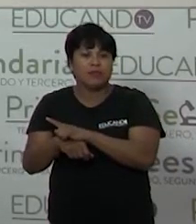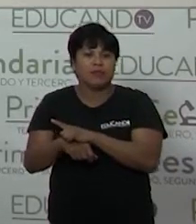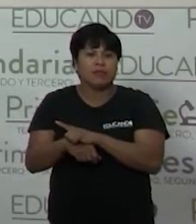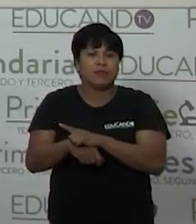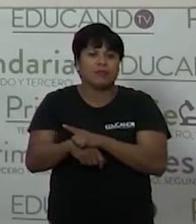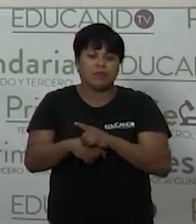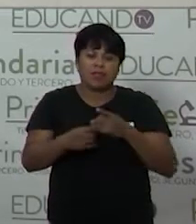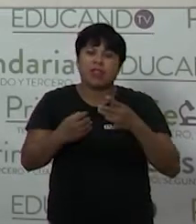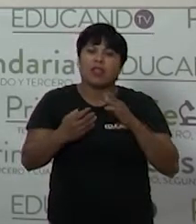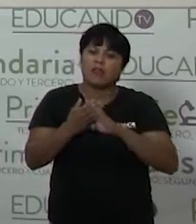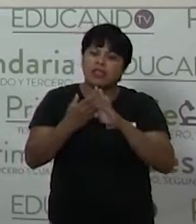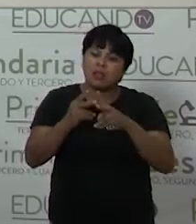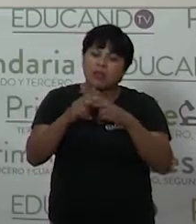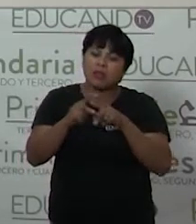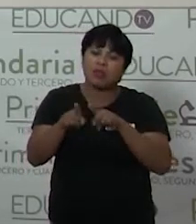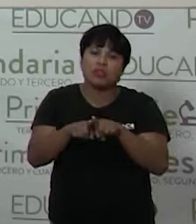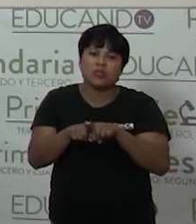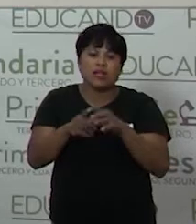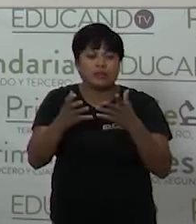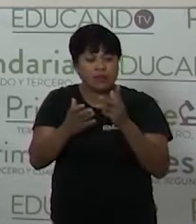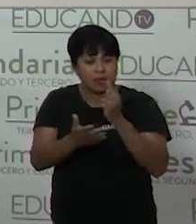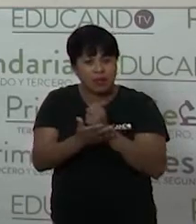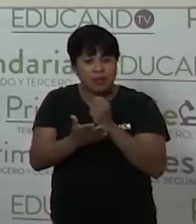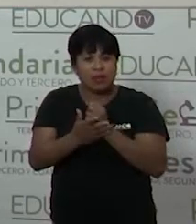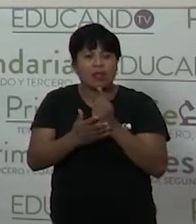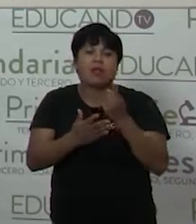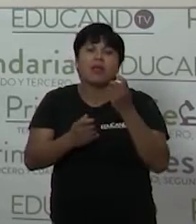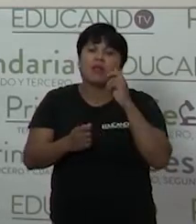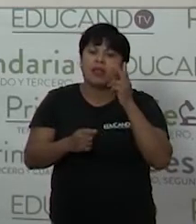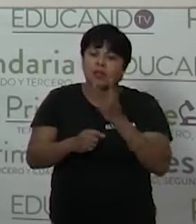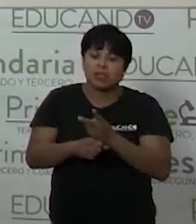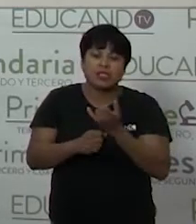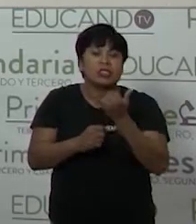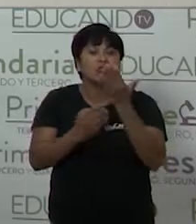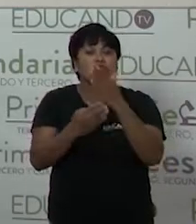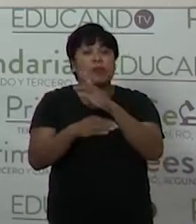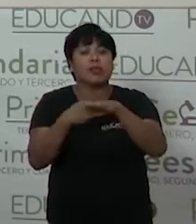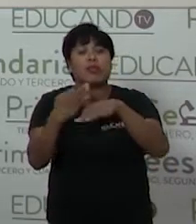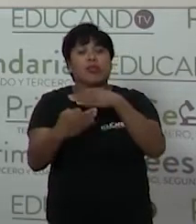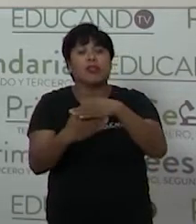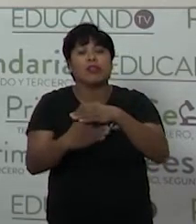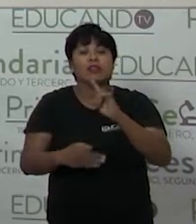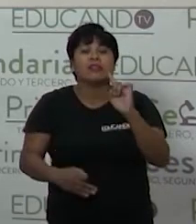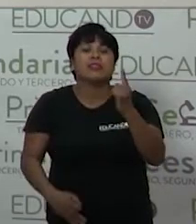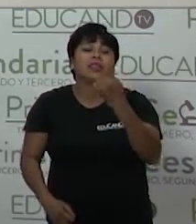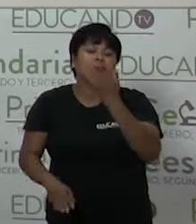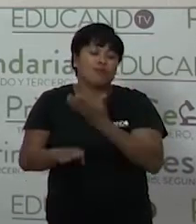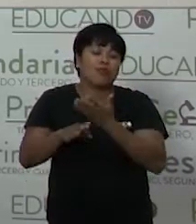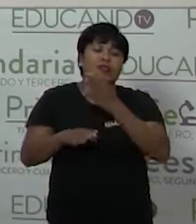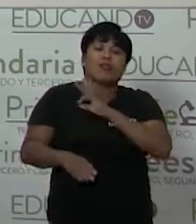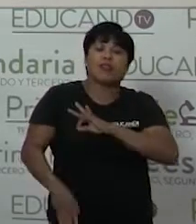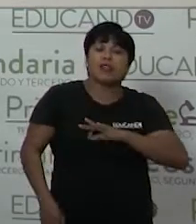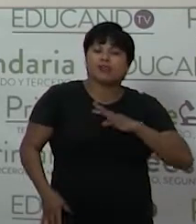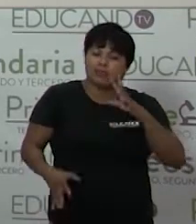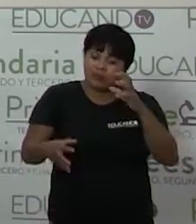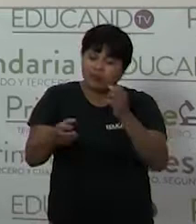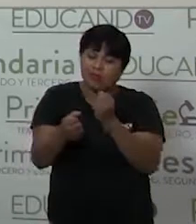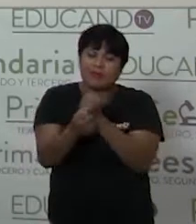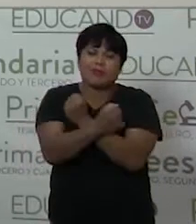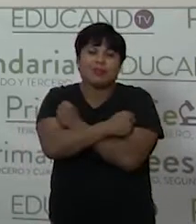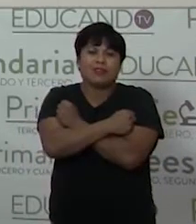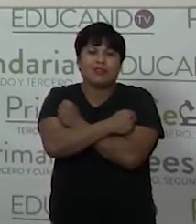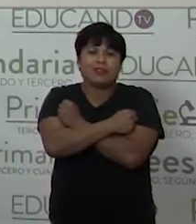evitar pelear con los hermanos hacer la tarea operar en casa y sobre todo ser muy feliz yo te mando un abrazo